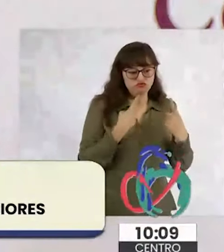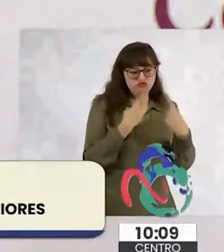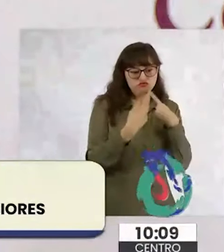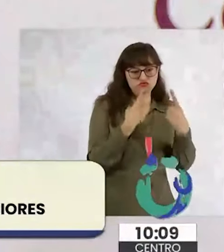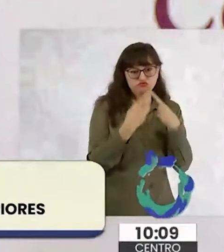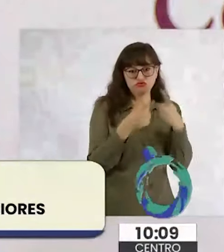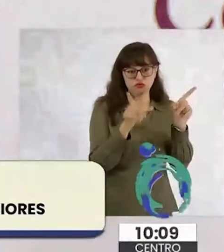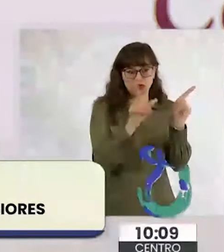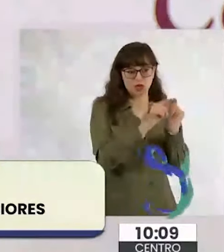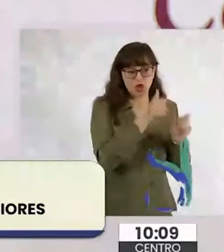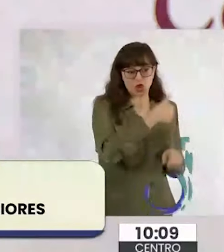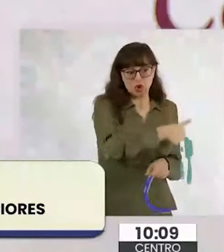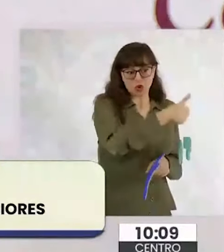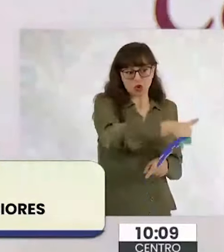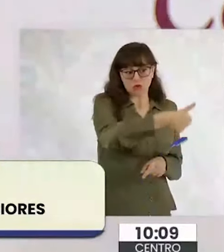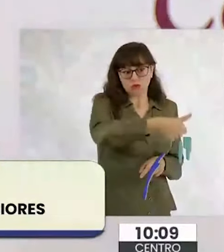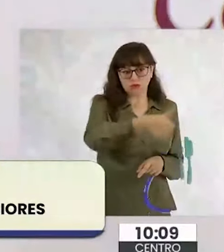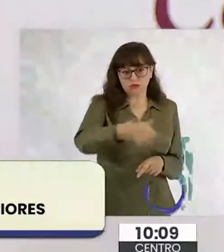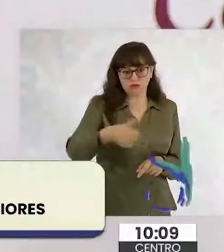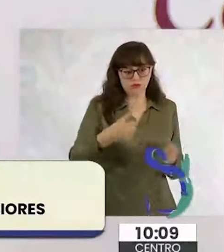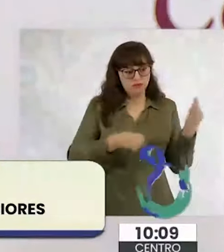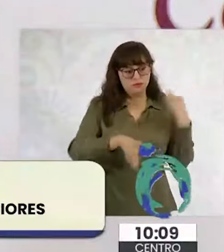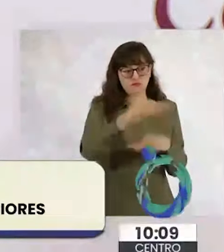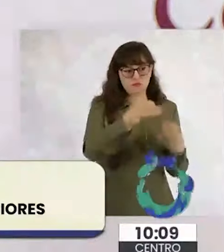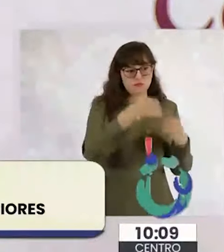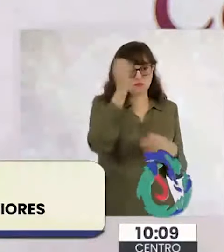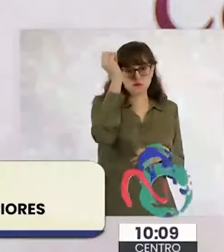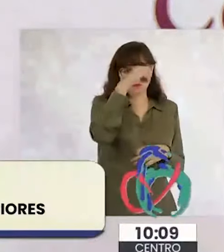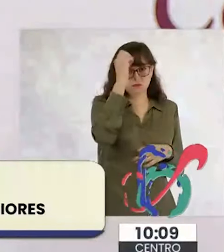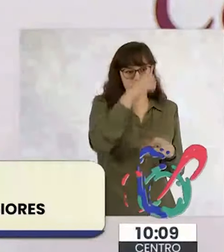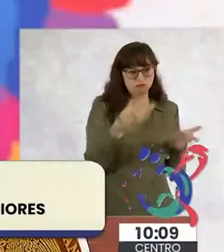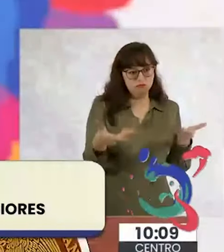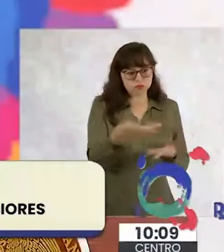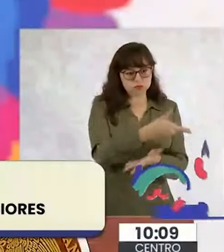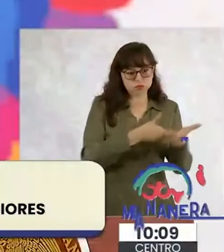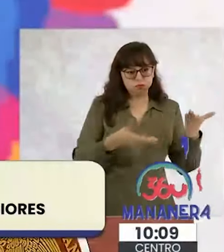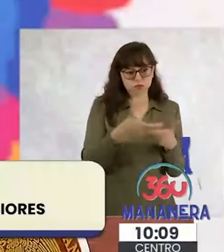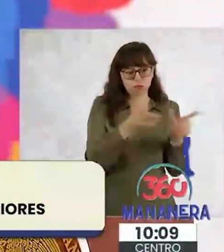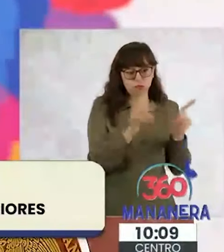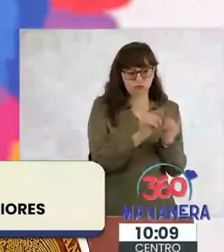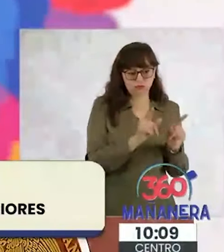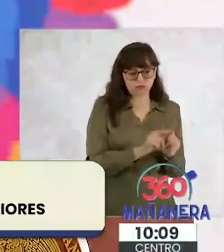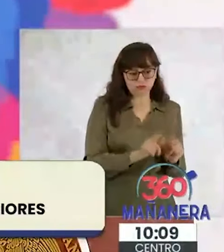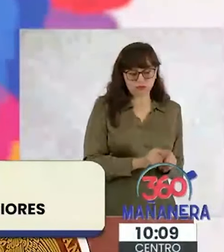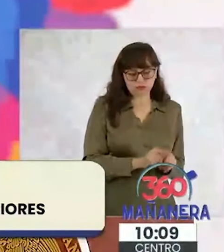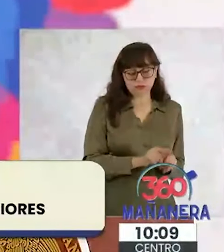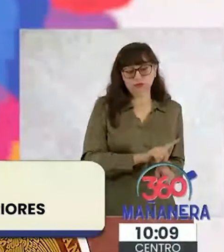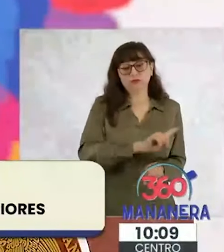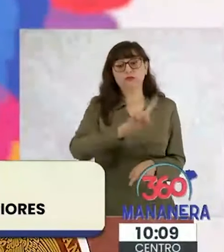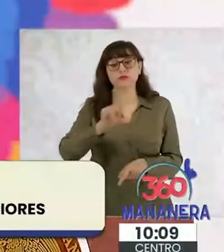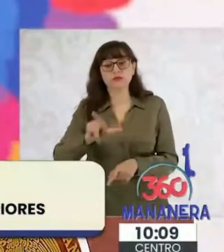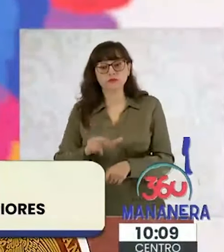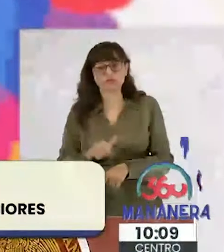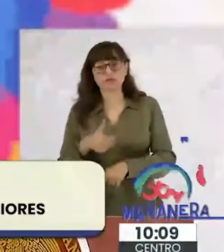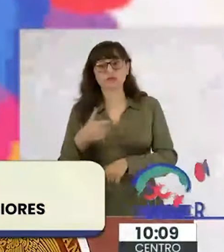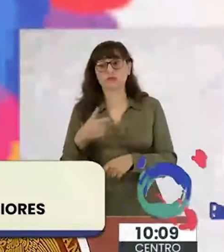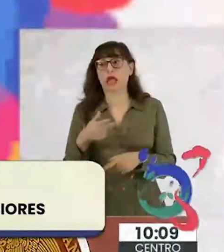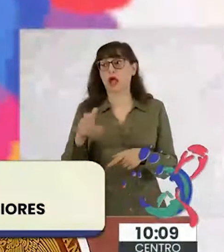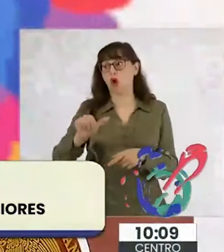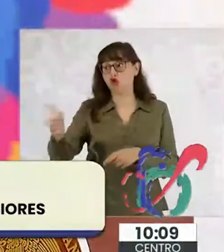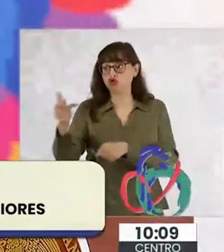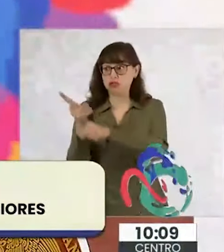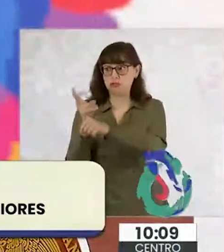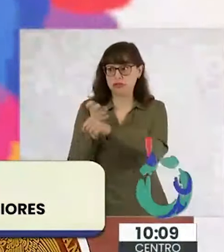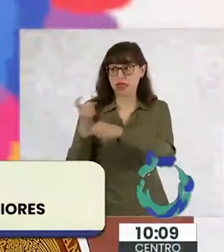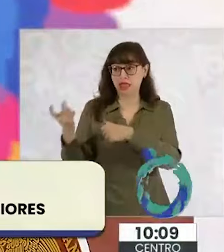breves para que puedan hablar todos pero muy sustanciosas y en la tarde También será una